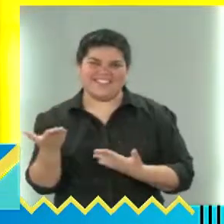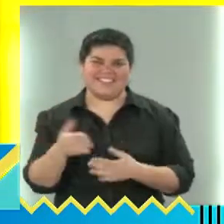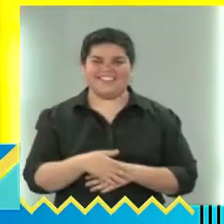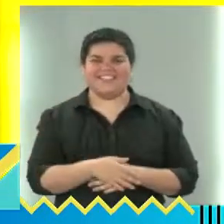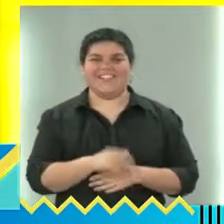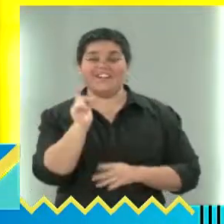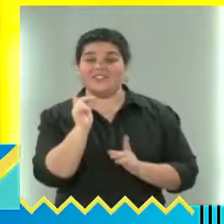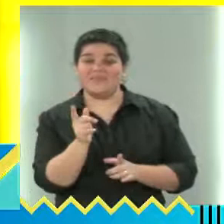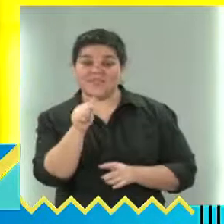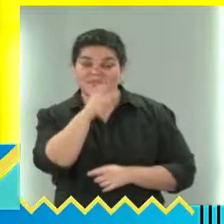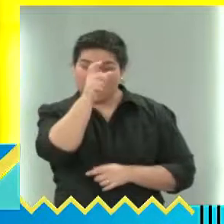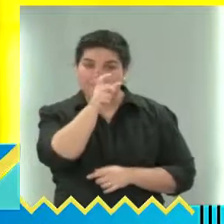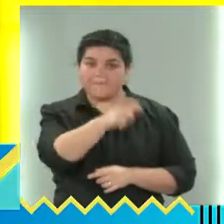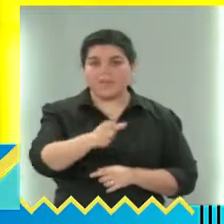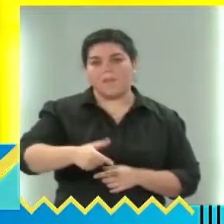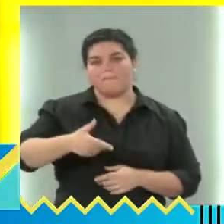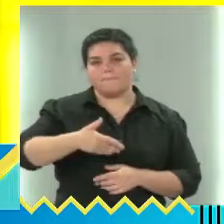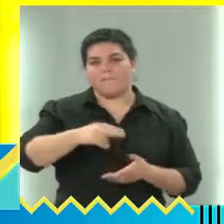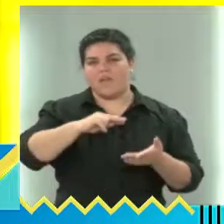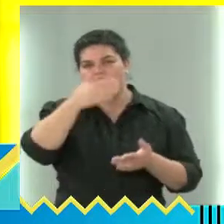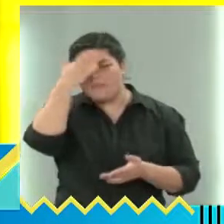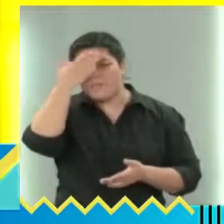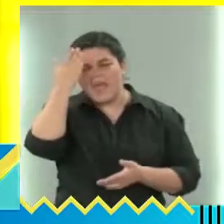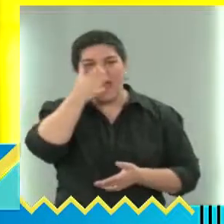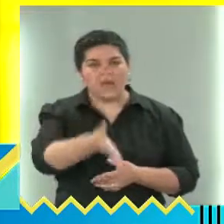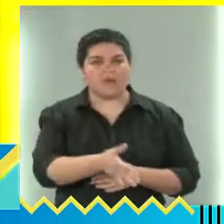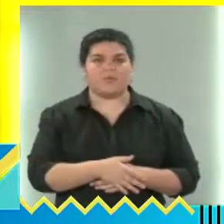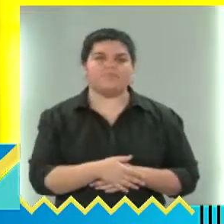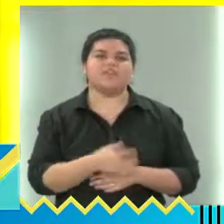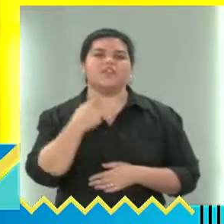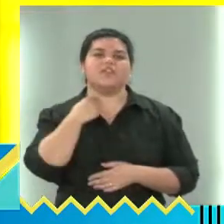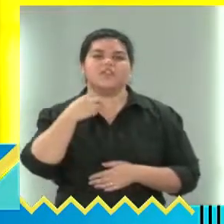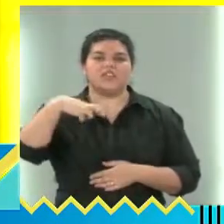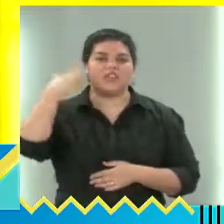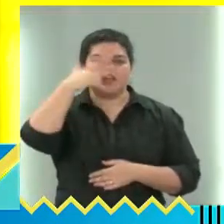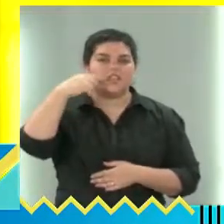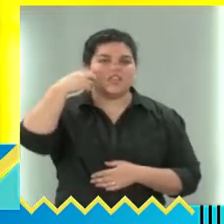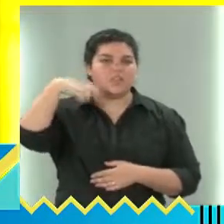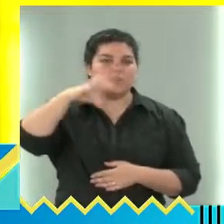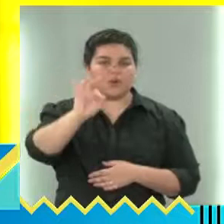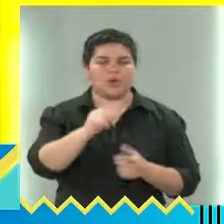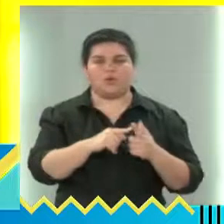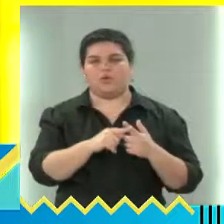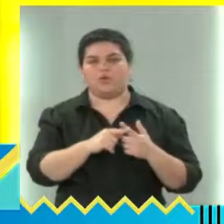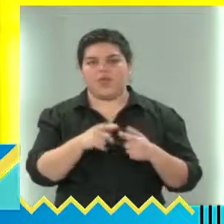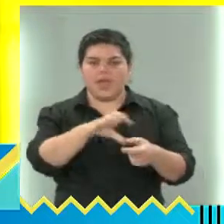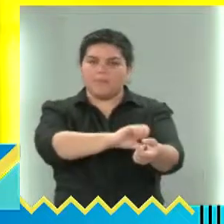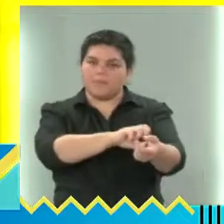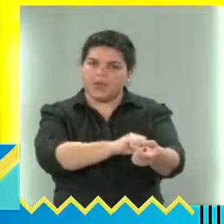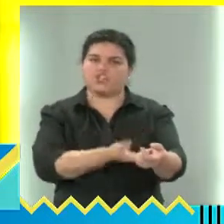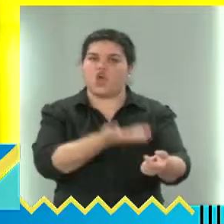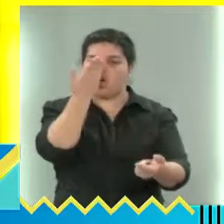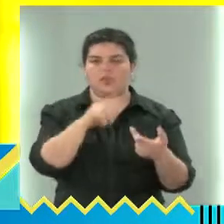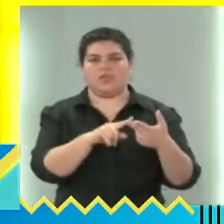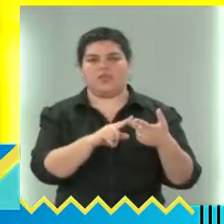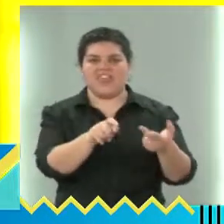Aquellas patologías crónicas, por ejemplo, como es el hipotiroidismo, la hipertensión arterial, la diabetes, patologías